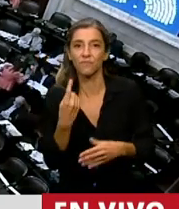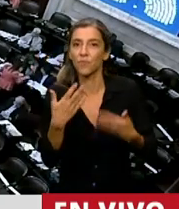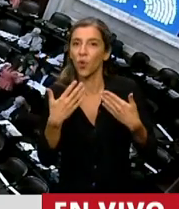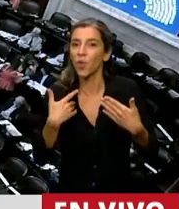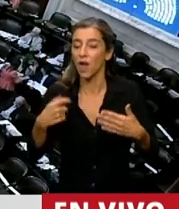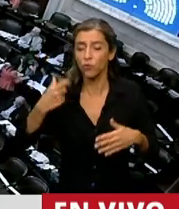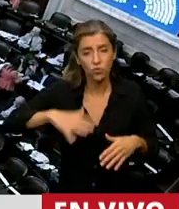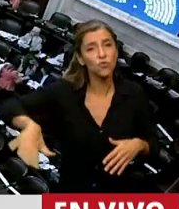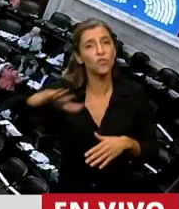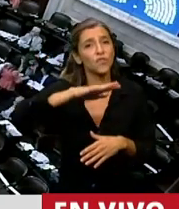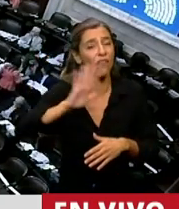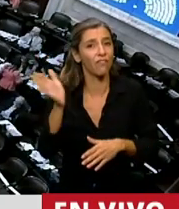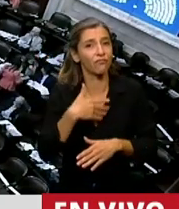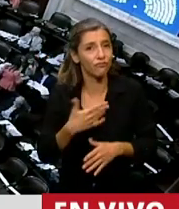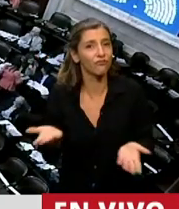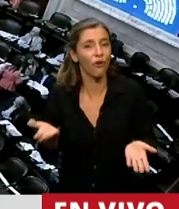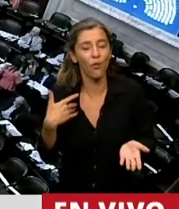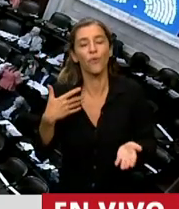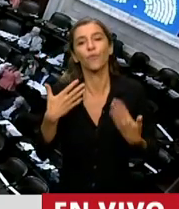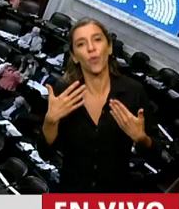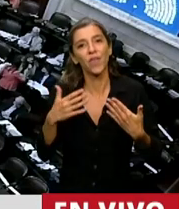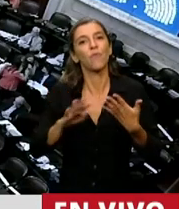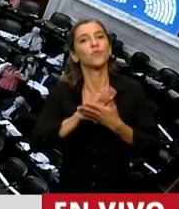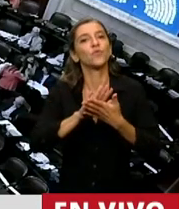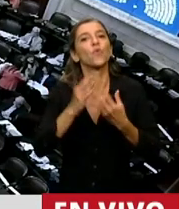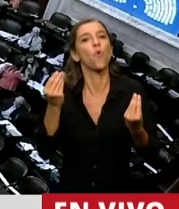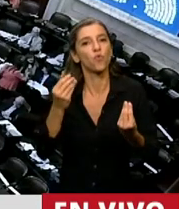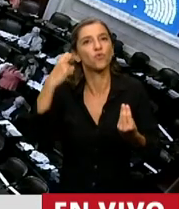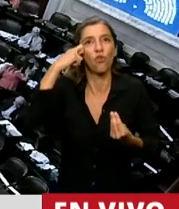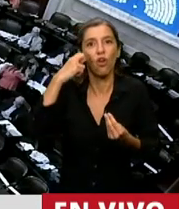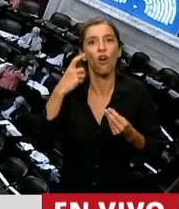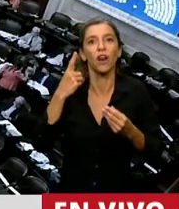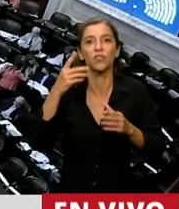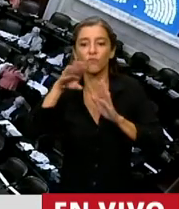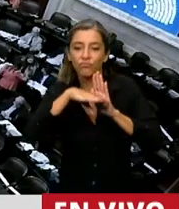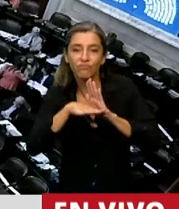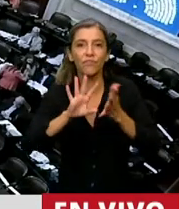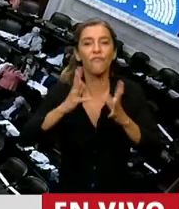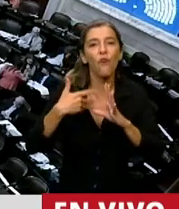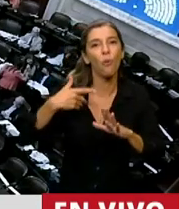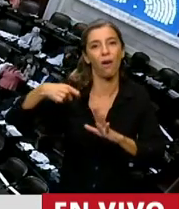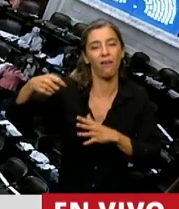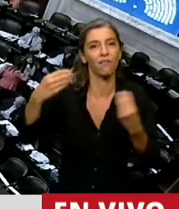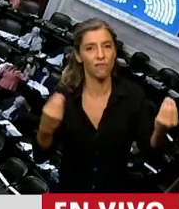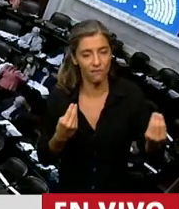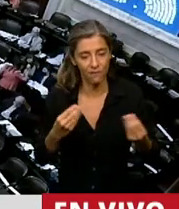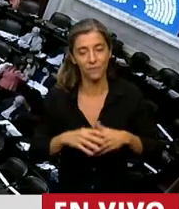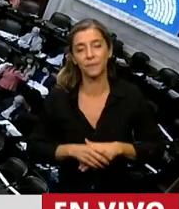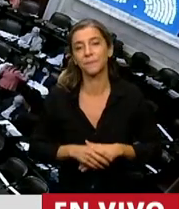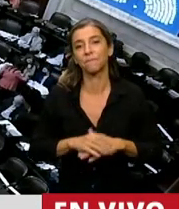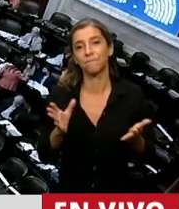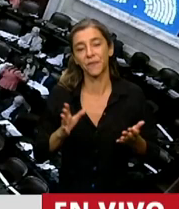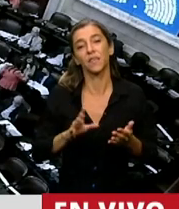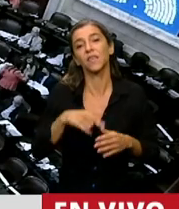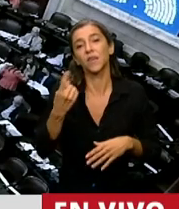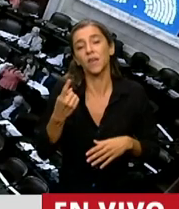la ciudadanía argentina por el tratamiento parlamentario para ser aprobado o desechado. El otro punto, que como dije antes, considero nodal